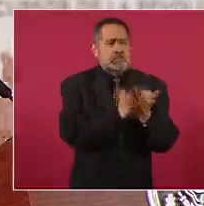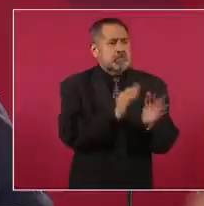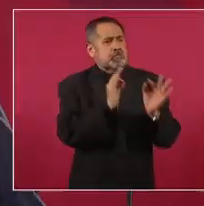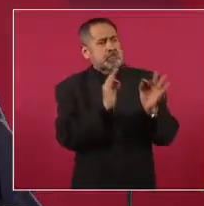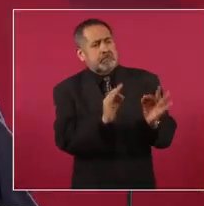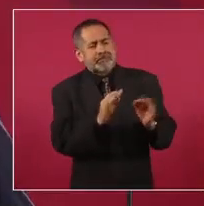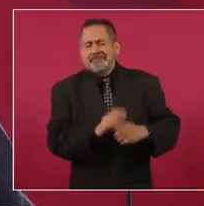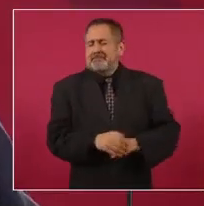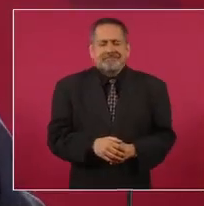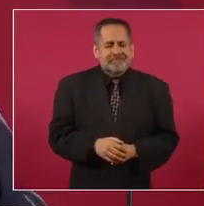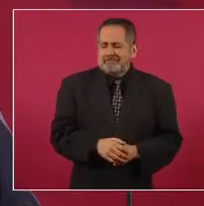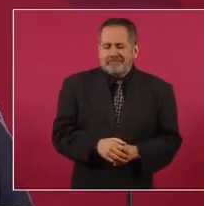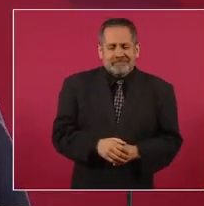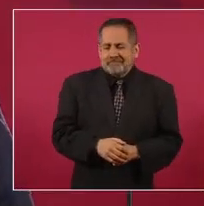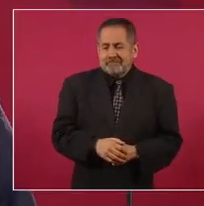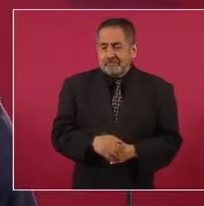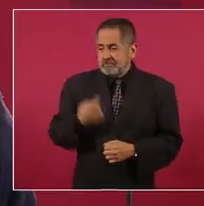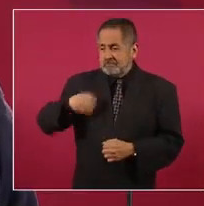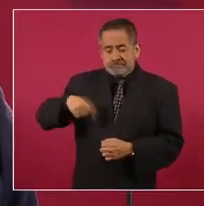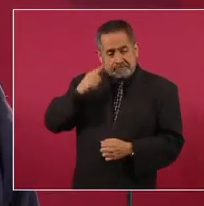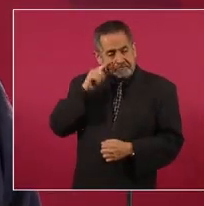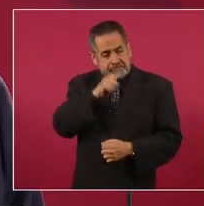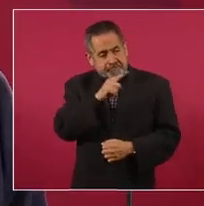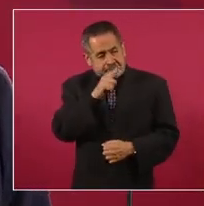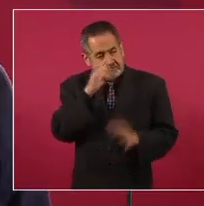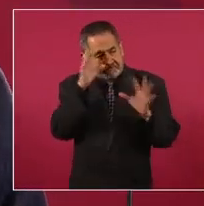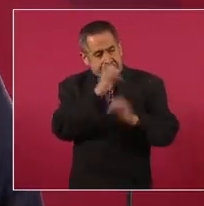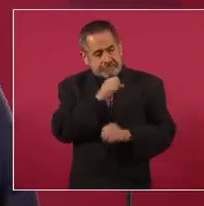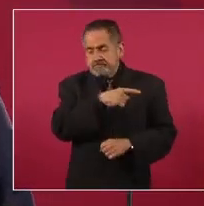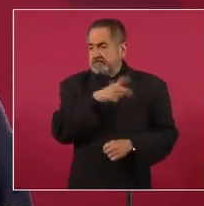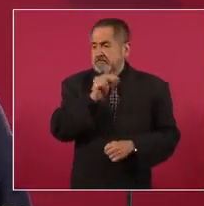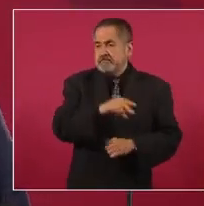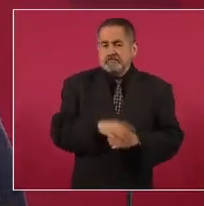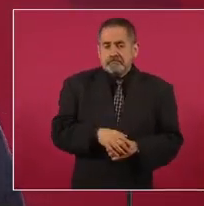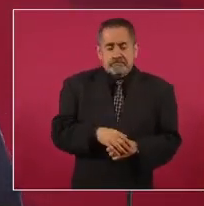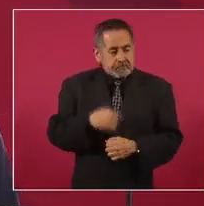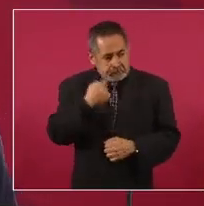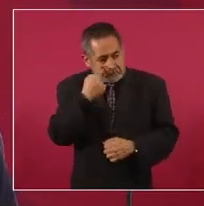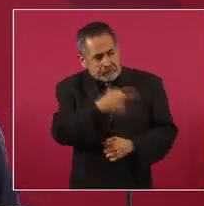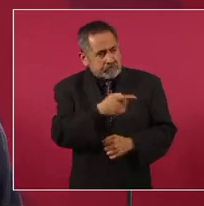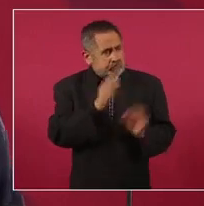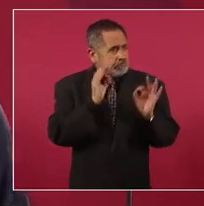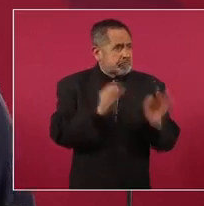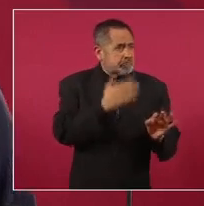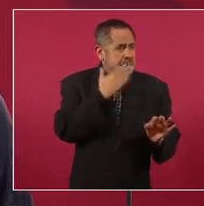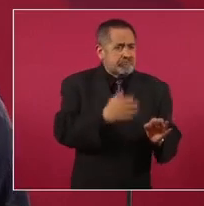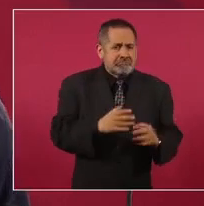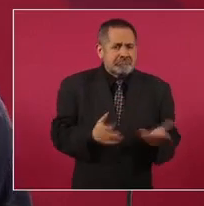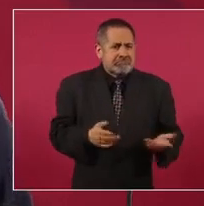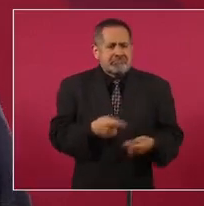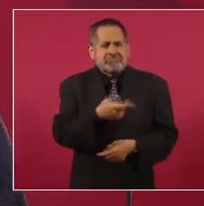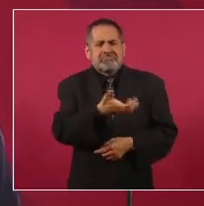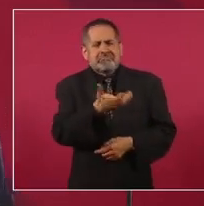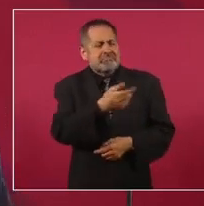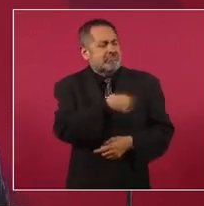pero para nosotros no, porque no hemos visto nada que han hecho